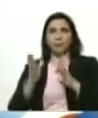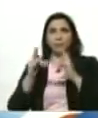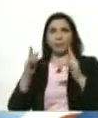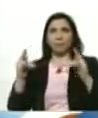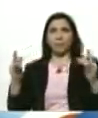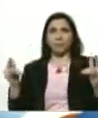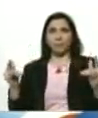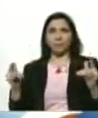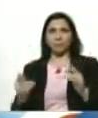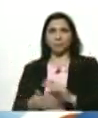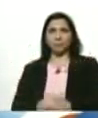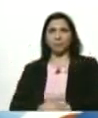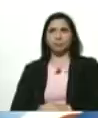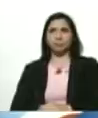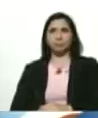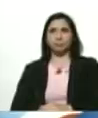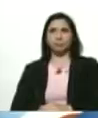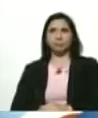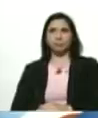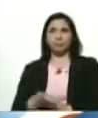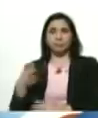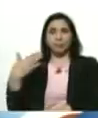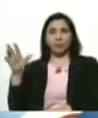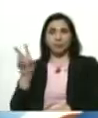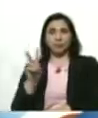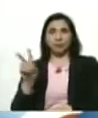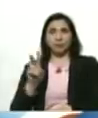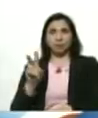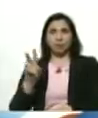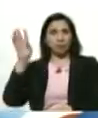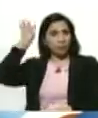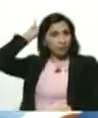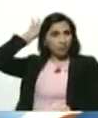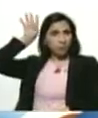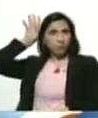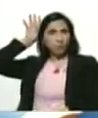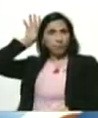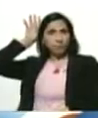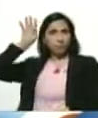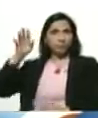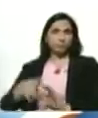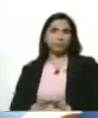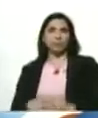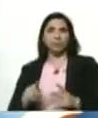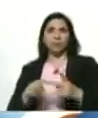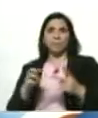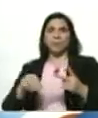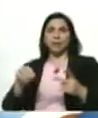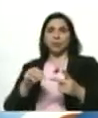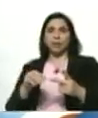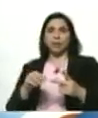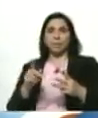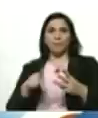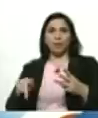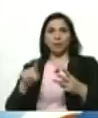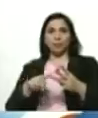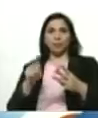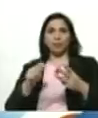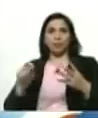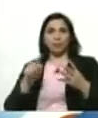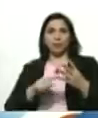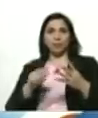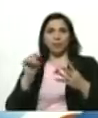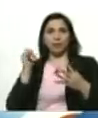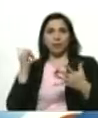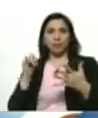amela y tarot y los de bandera venezolana luisa cáceres de arismendi manuela saenz paramaconi terepaima y